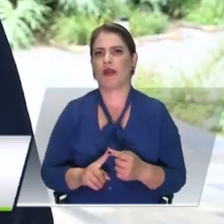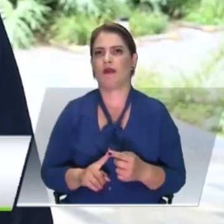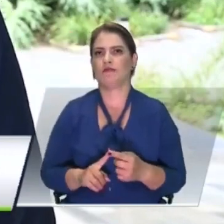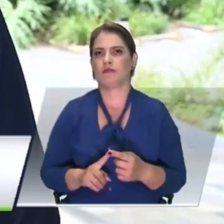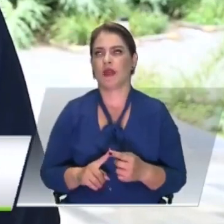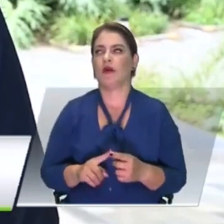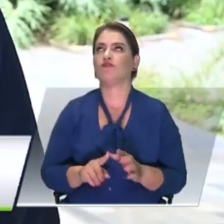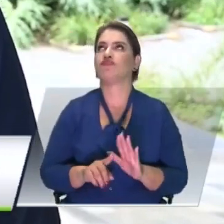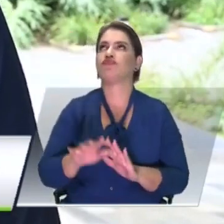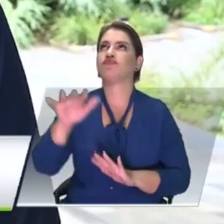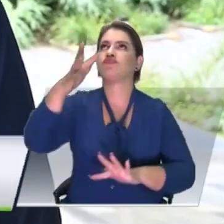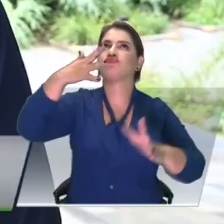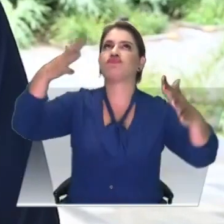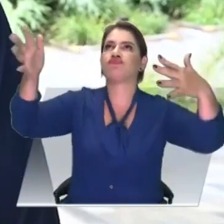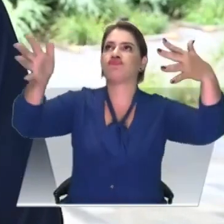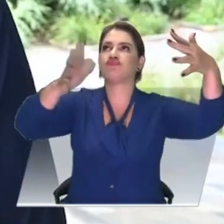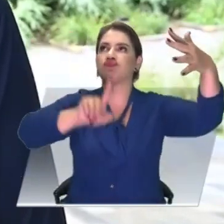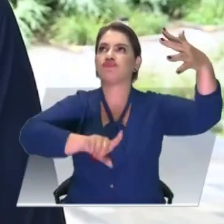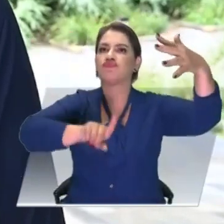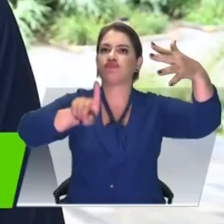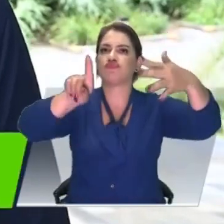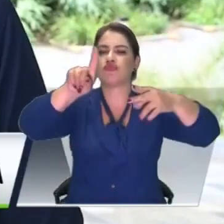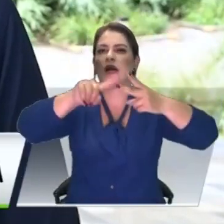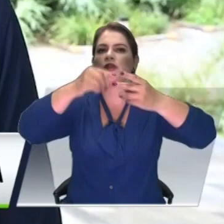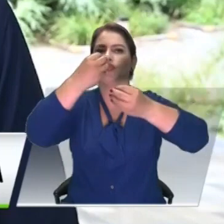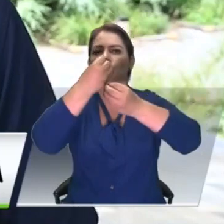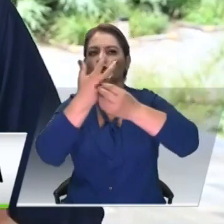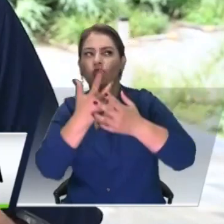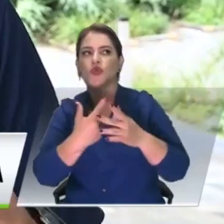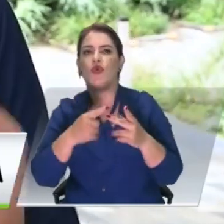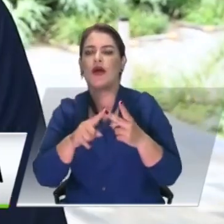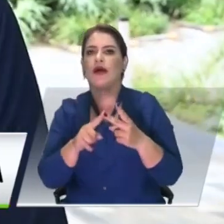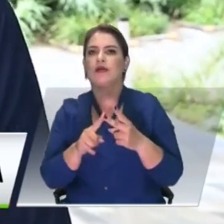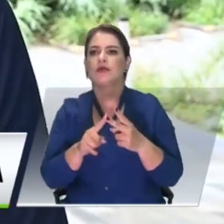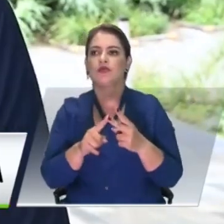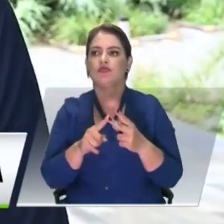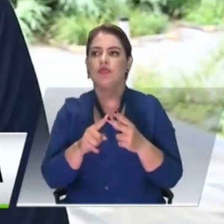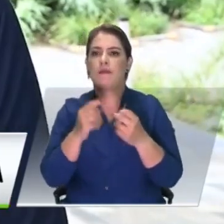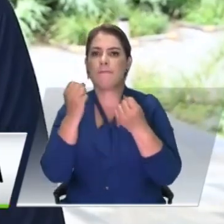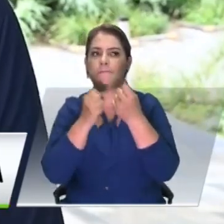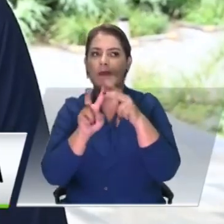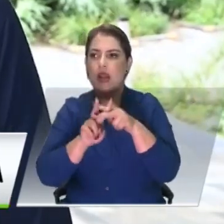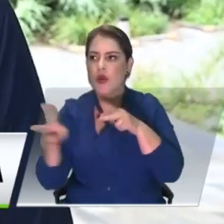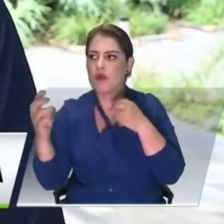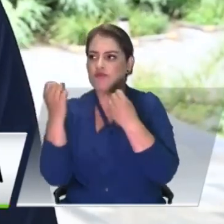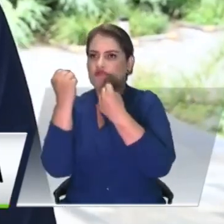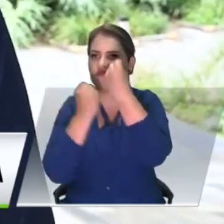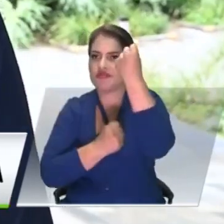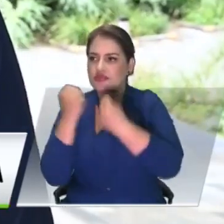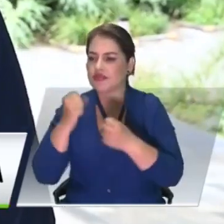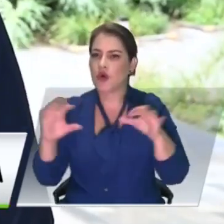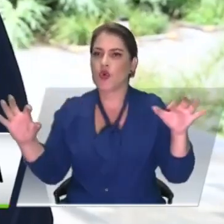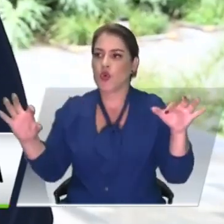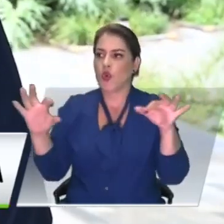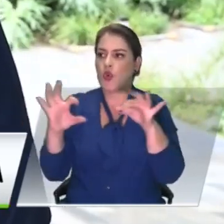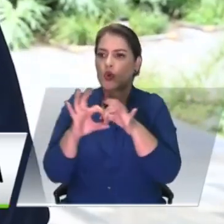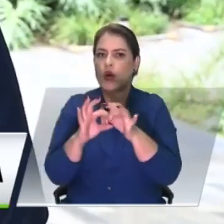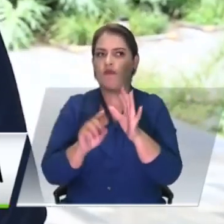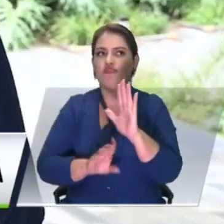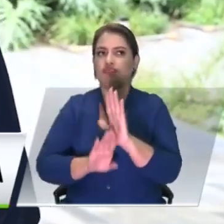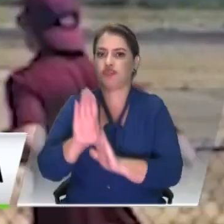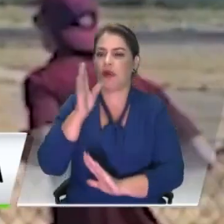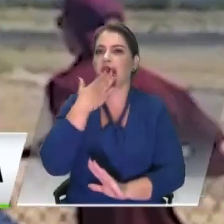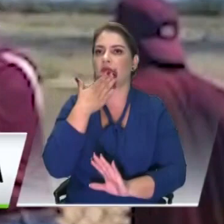aerodinámica, la parte del diseño de aeronave, las estructuras, la propulsión, de tal manera que uniendo todas estas disciplinas puedan lograr el mejor resultado